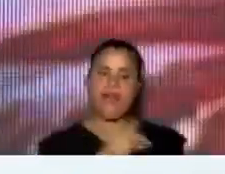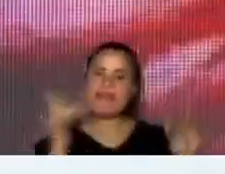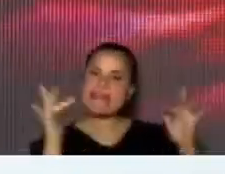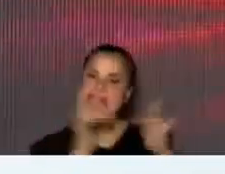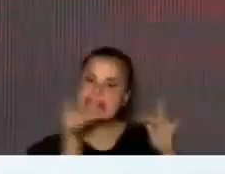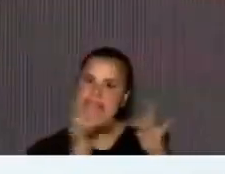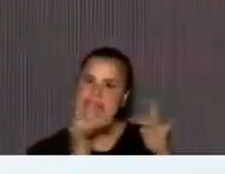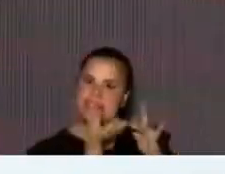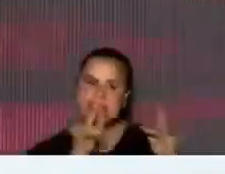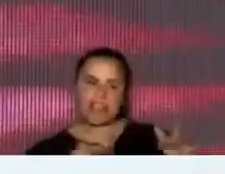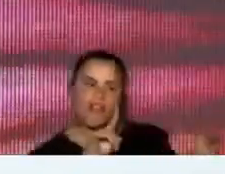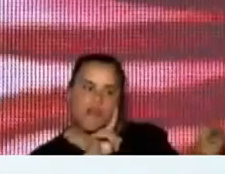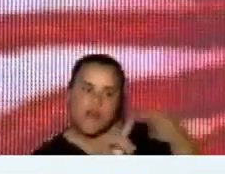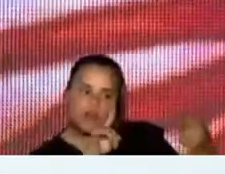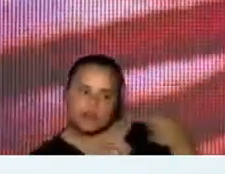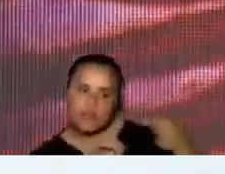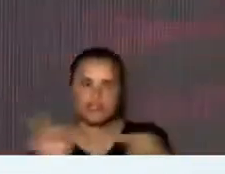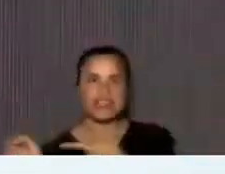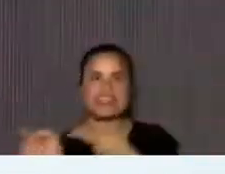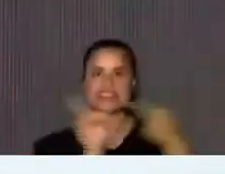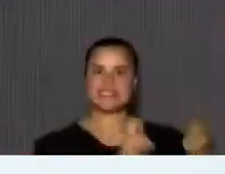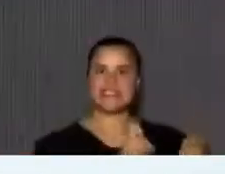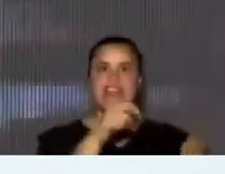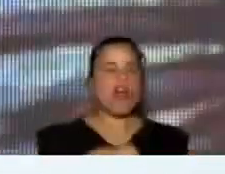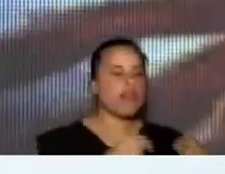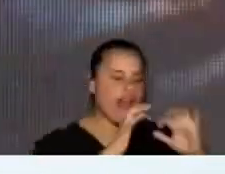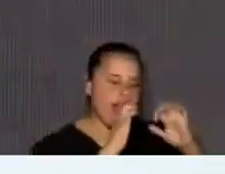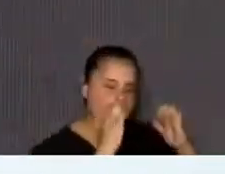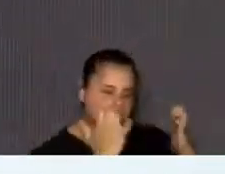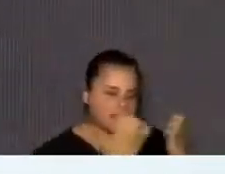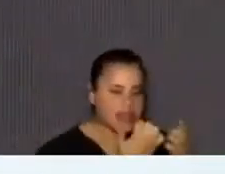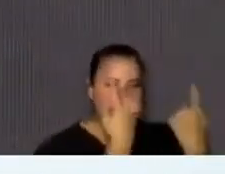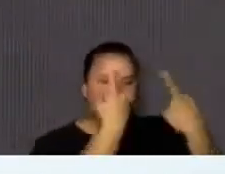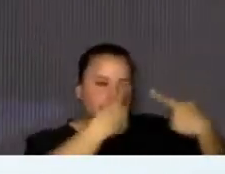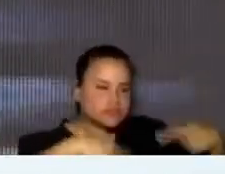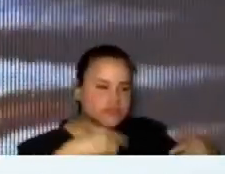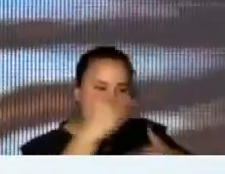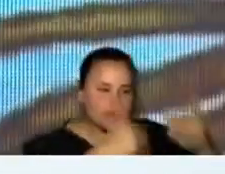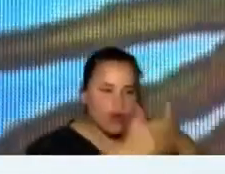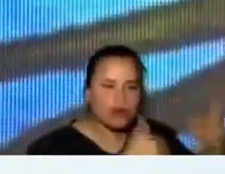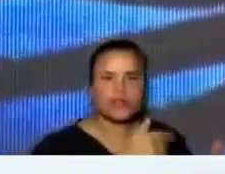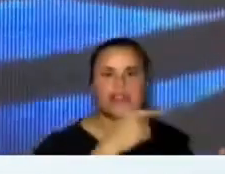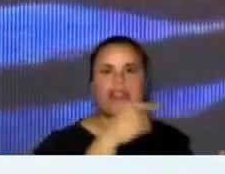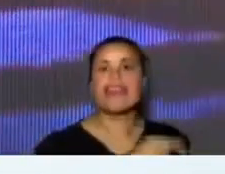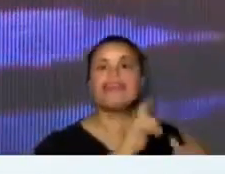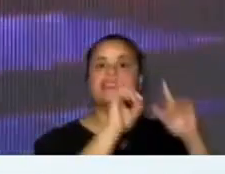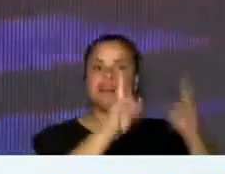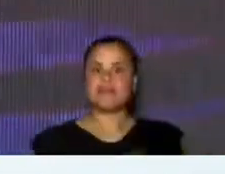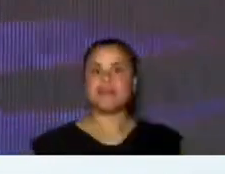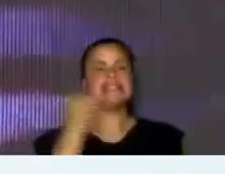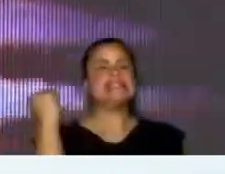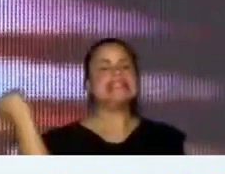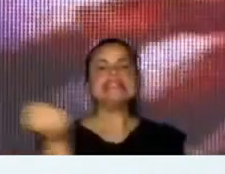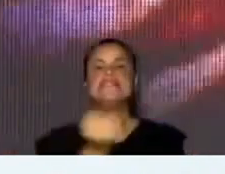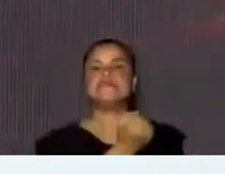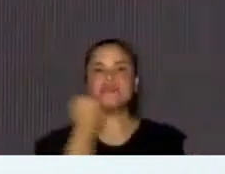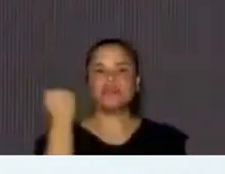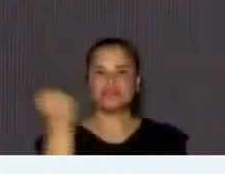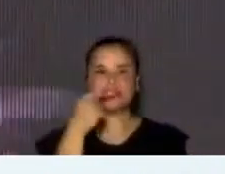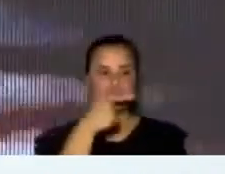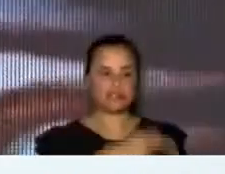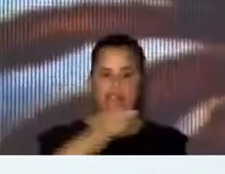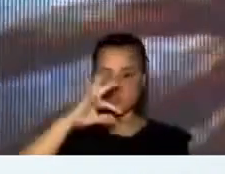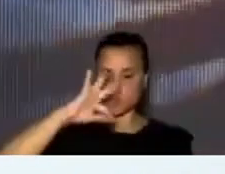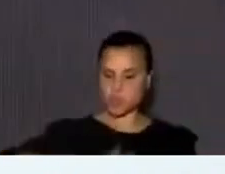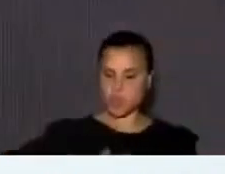no conoce o no sabe, y pueda dar un debate a la altura de lo que ha sido el radicalismo en nuestra historia, o en la